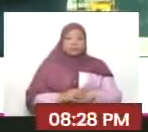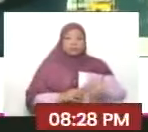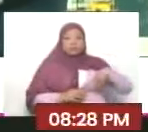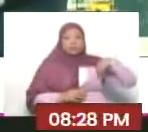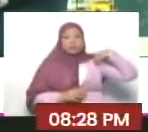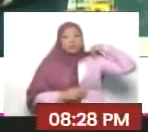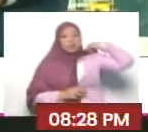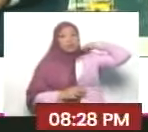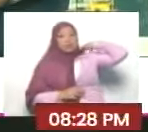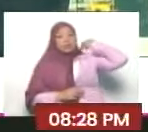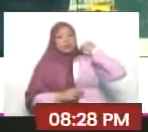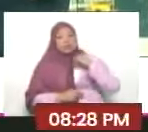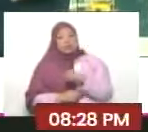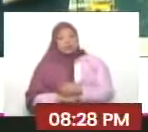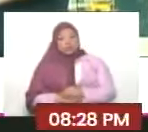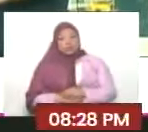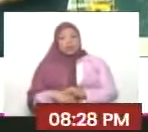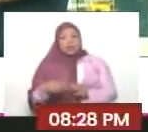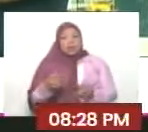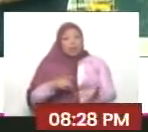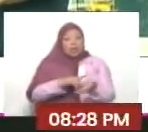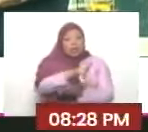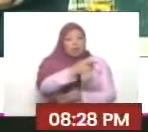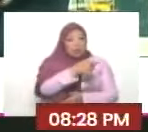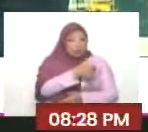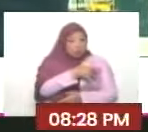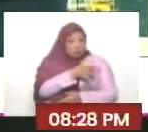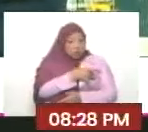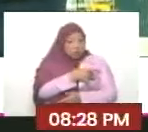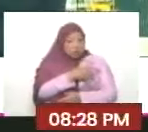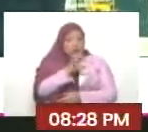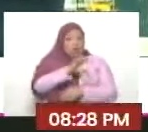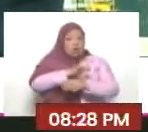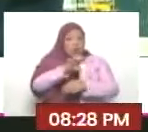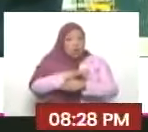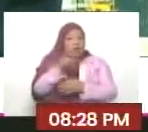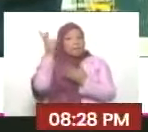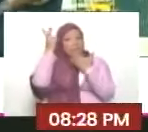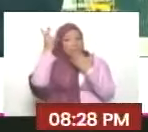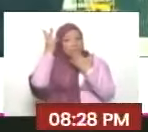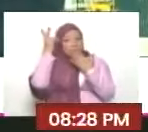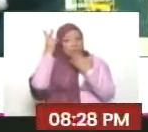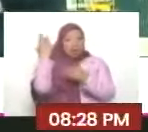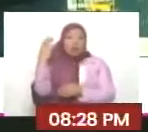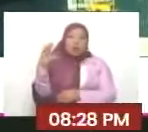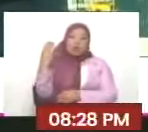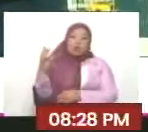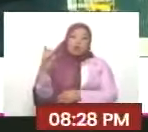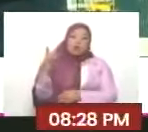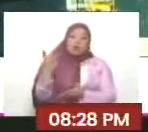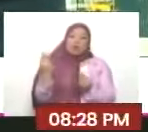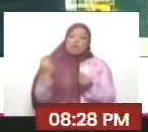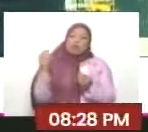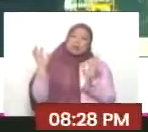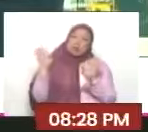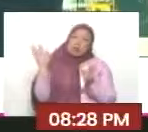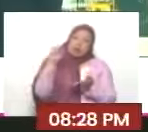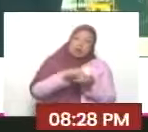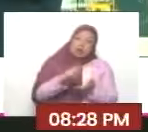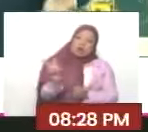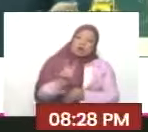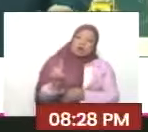Conozco muchachos que se fueron a Chile, a Ecuador, a Perú, a Colombia. Se están regresando muchos de ellos. Así